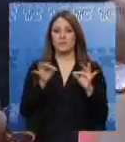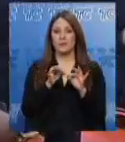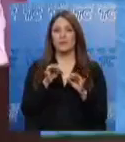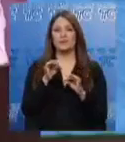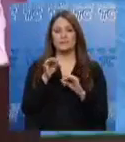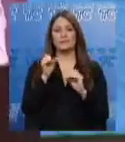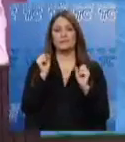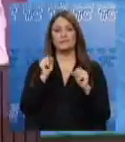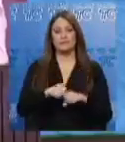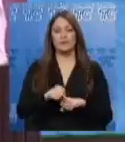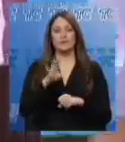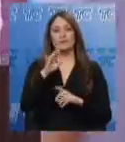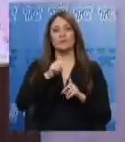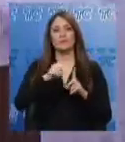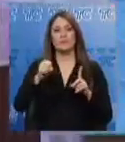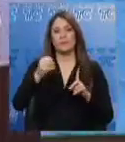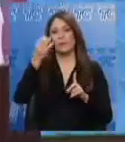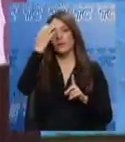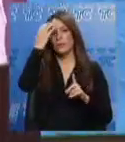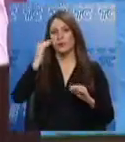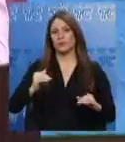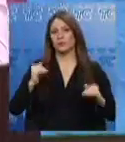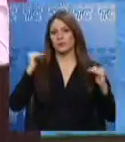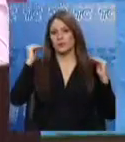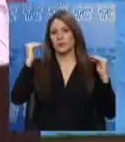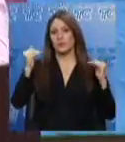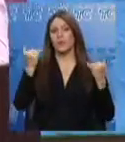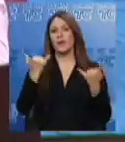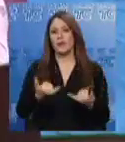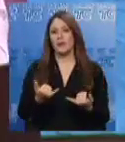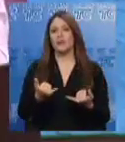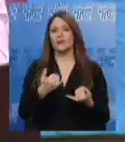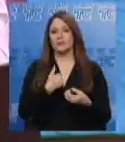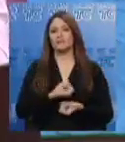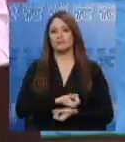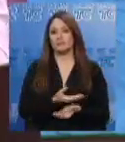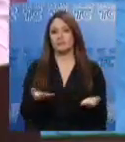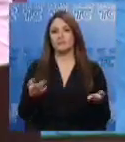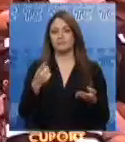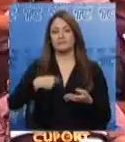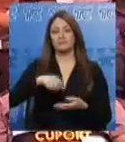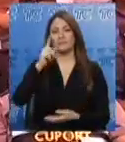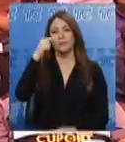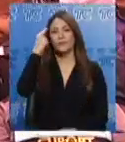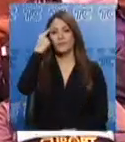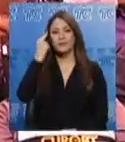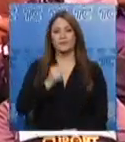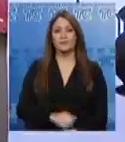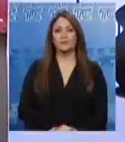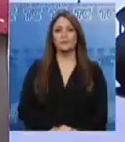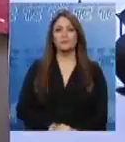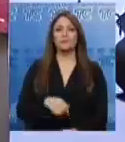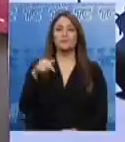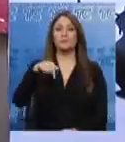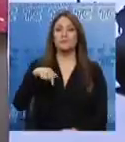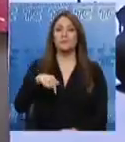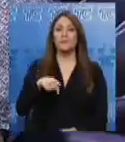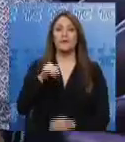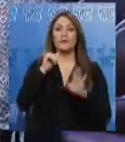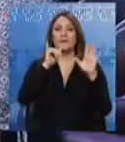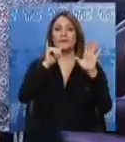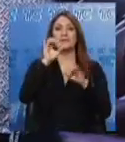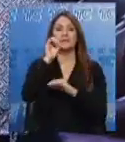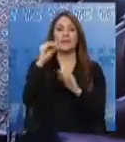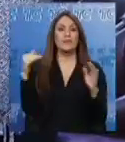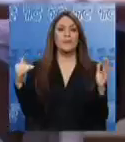parte de este sistema de educación superior que ahora ofrece nuestro Estado ecuatoriano. En el país hay cerca de 60.000